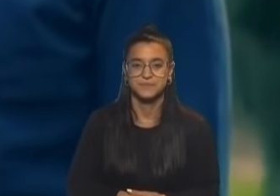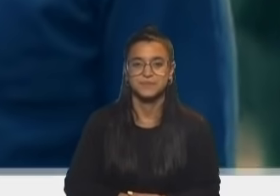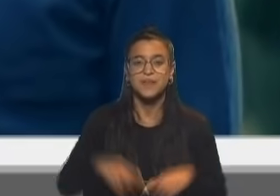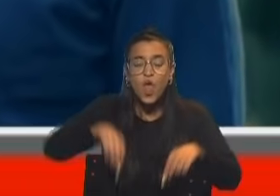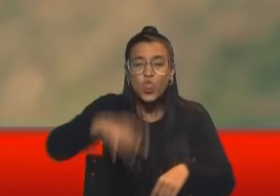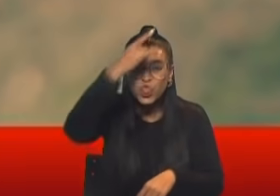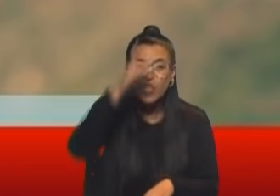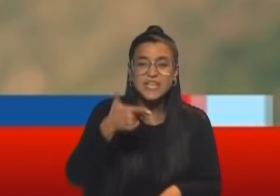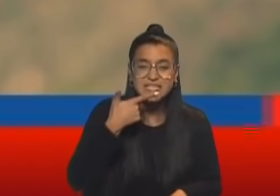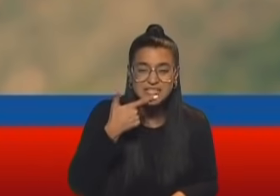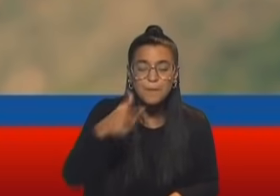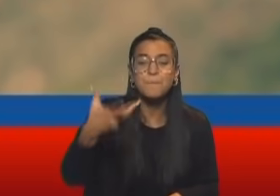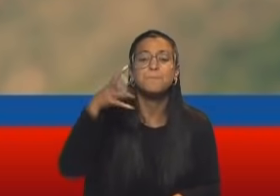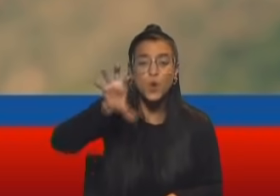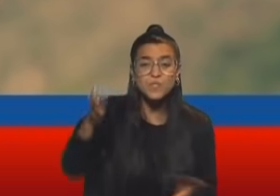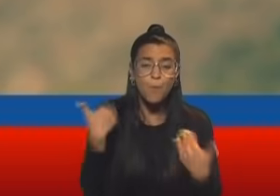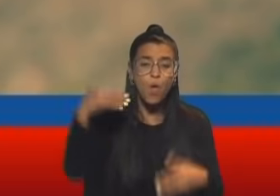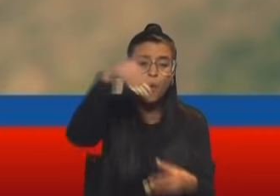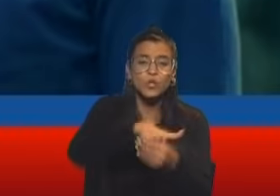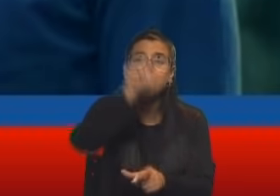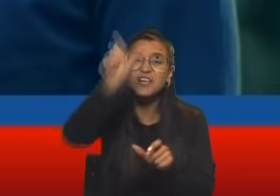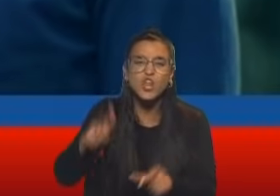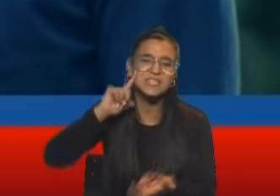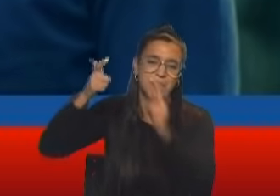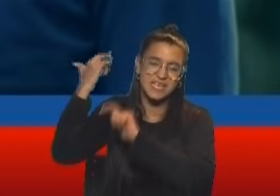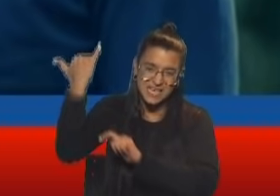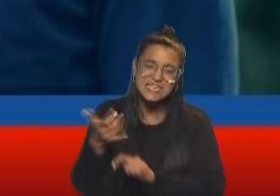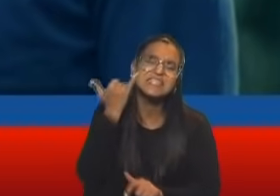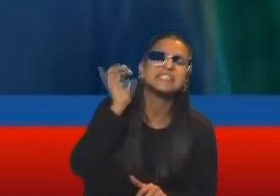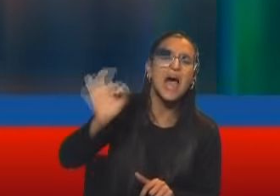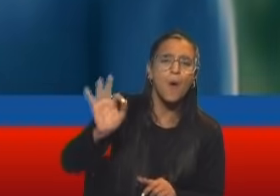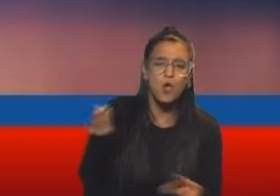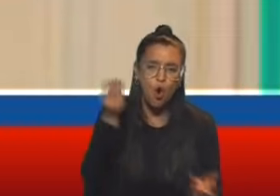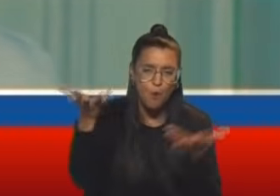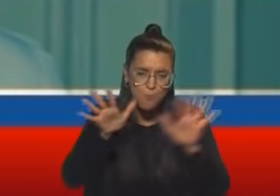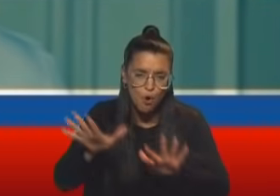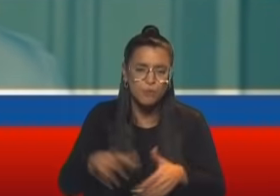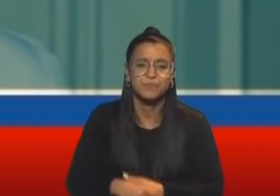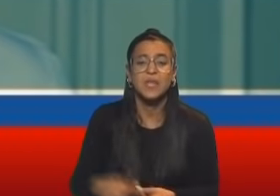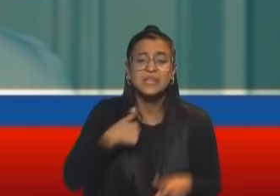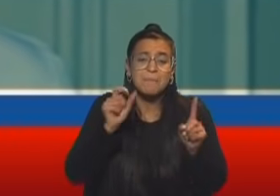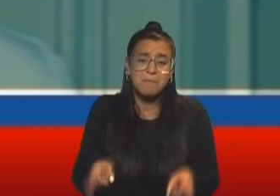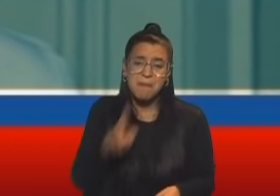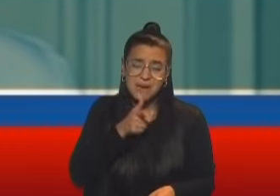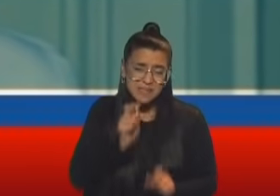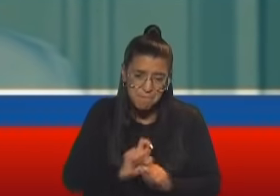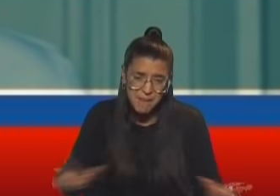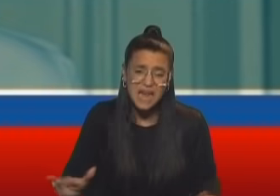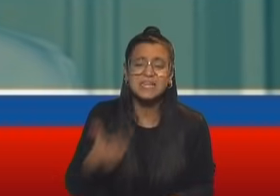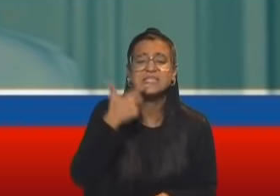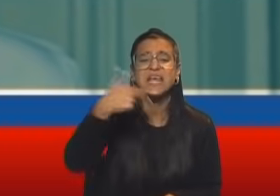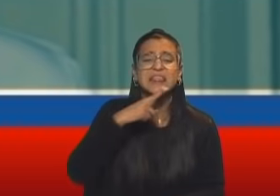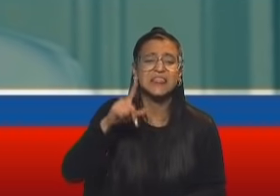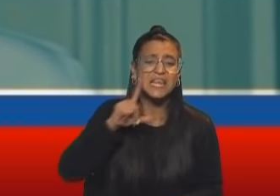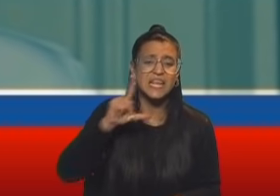Este 12 de septiembre, la provincia puede votar a alguien con experiencia, que ya sabe cómo hacer las cosas. Pero también me parece mal que Diego